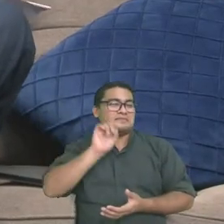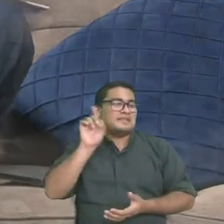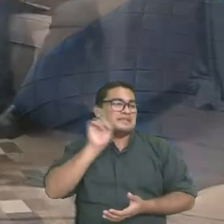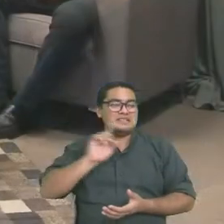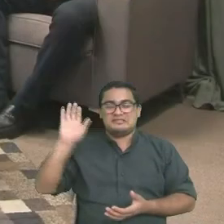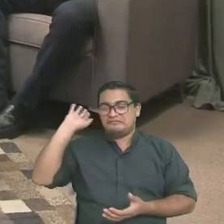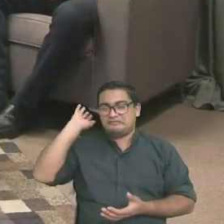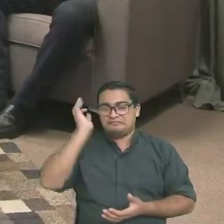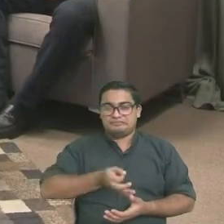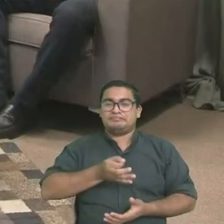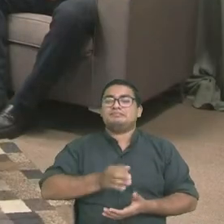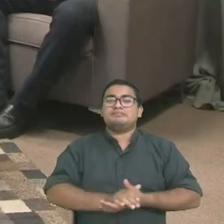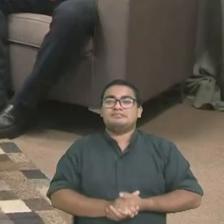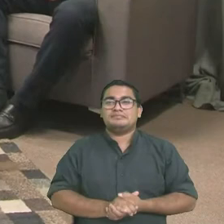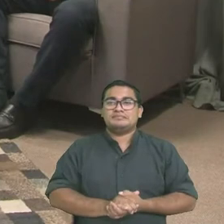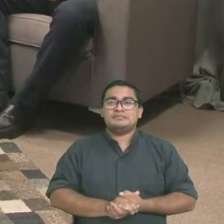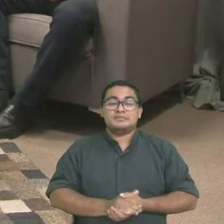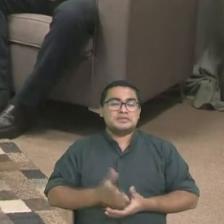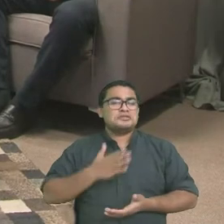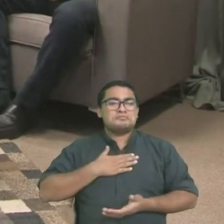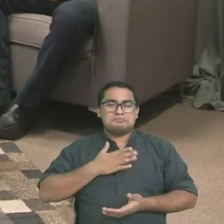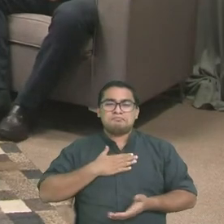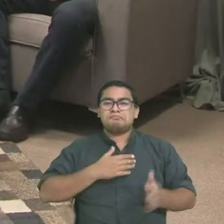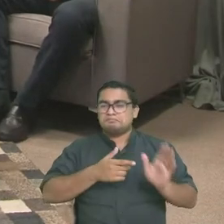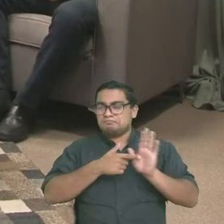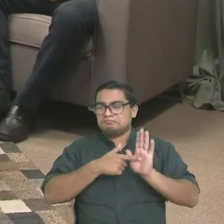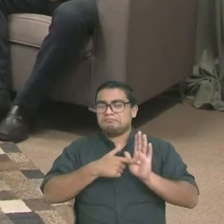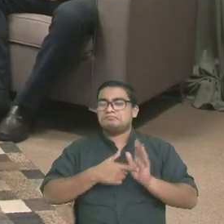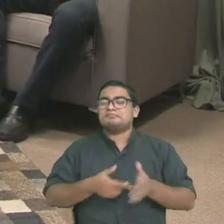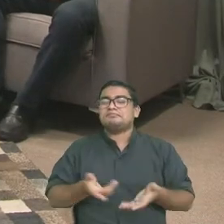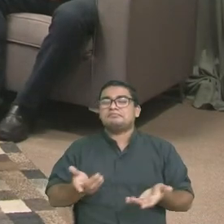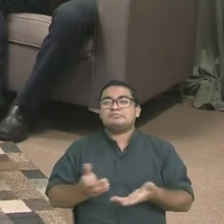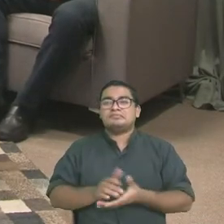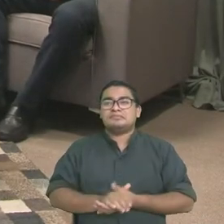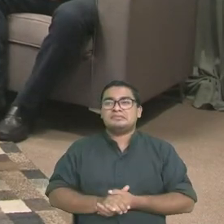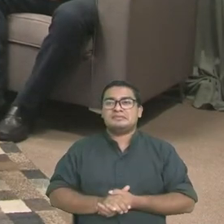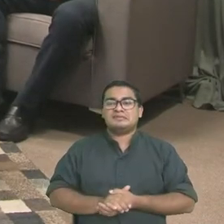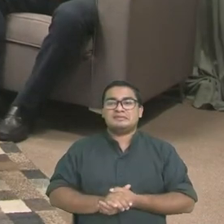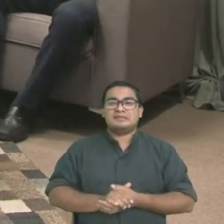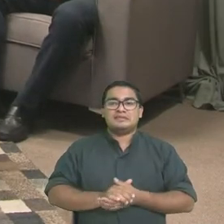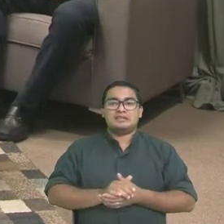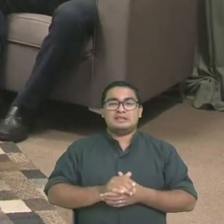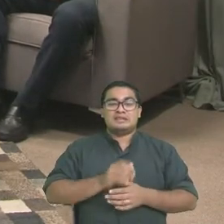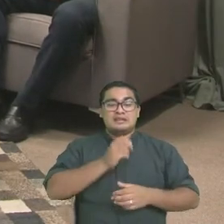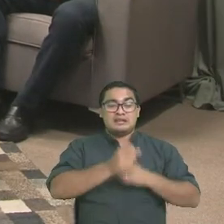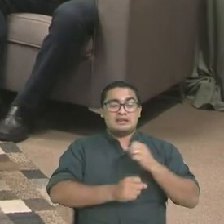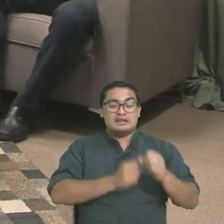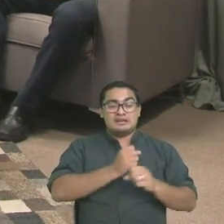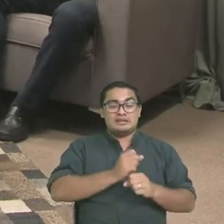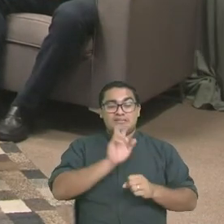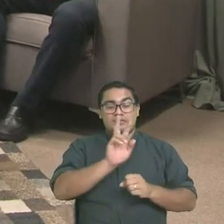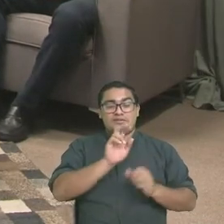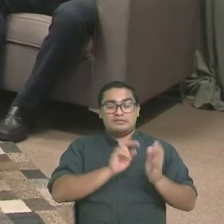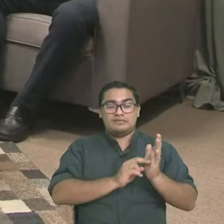falso. Y a las pruebas me remito. Hasta antes del año 2007,